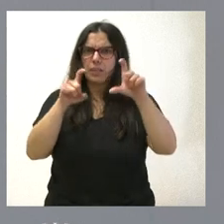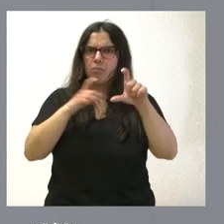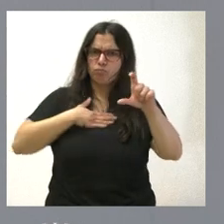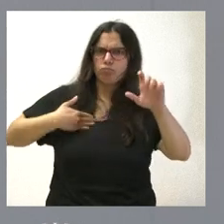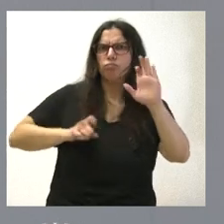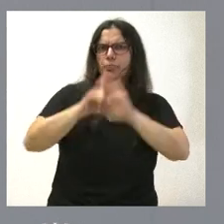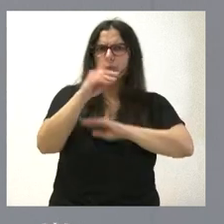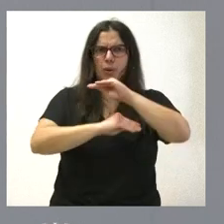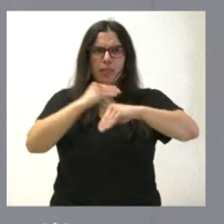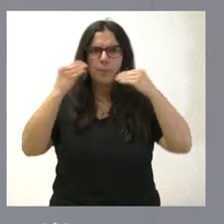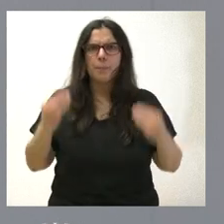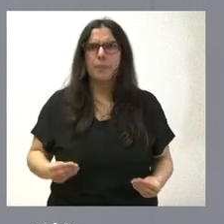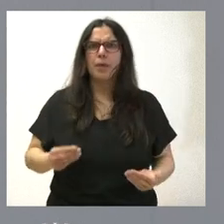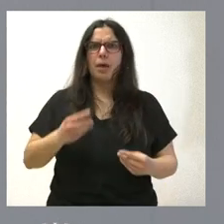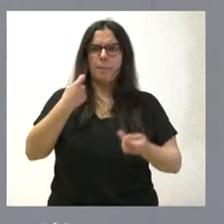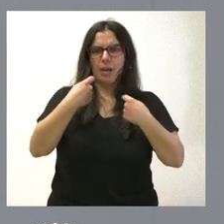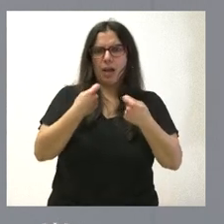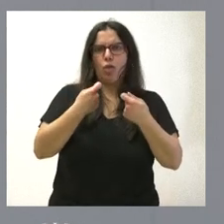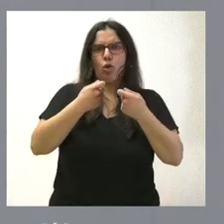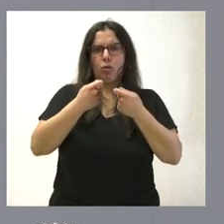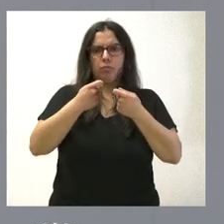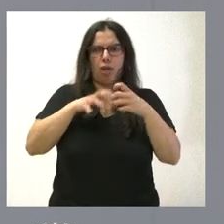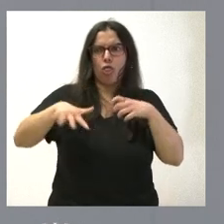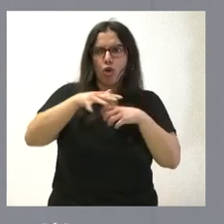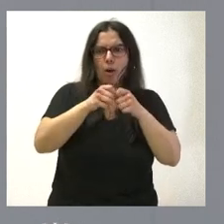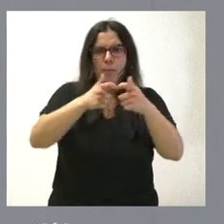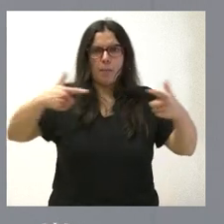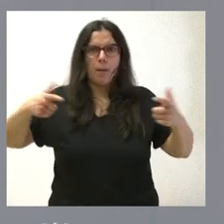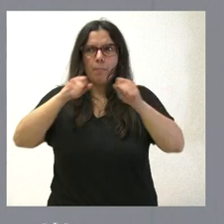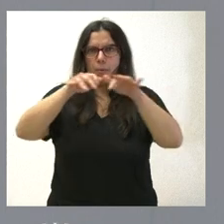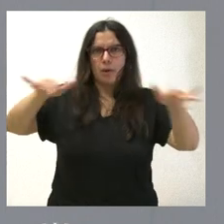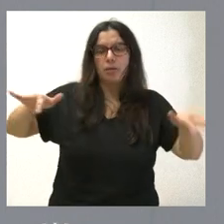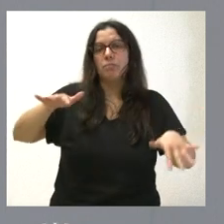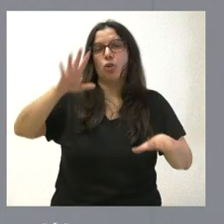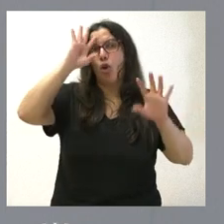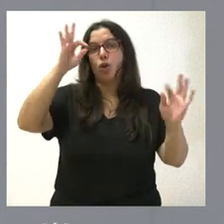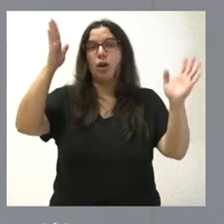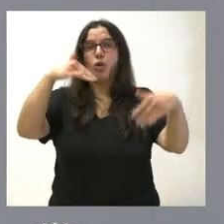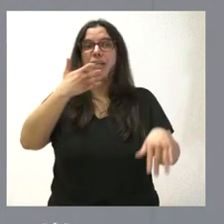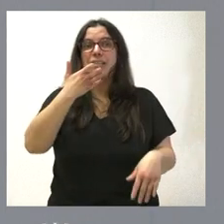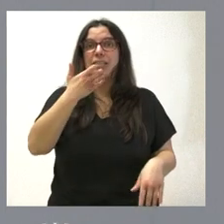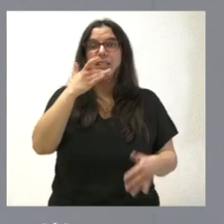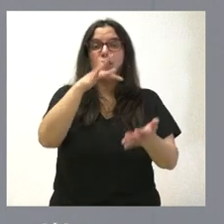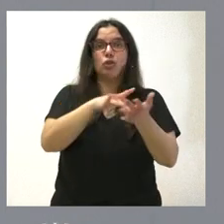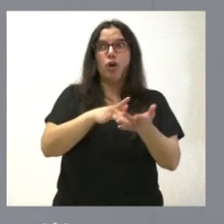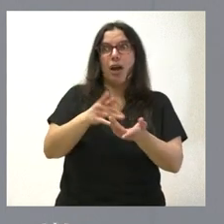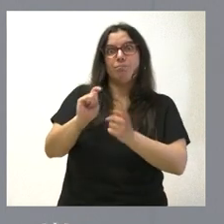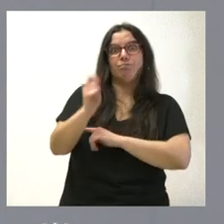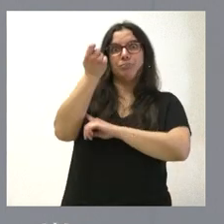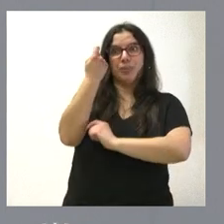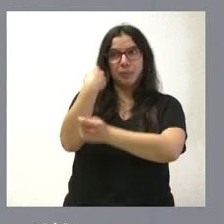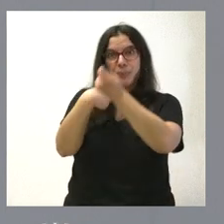hacen bien las cosas que han ganado cuota de Mercado y por tanto no tiene ningún sentido ninguna lógica que quien ha ganado una cuota de Mercado en